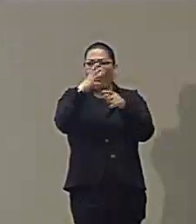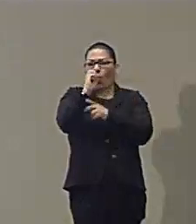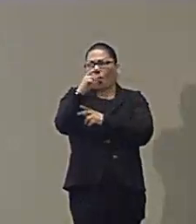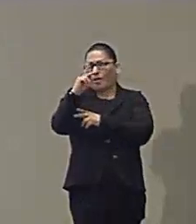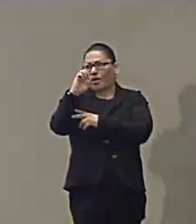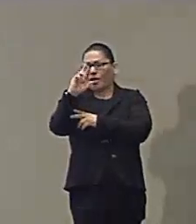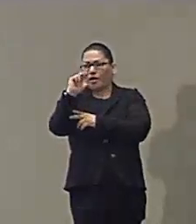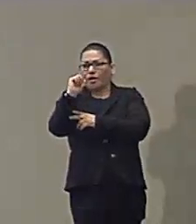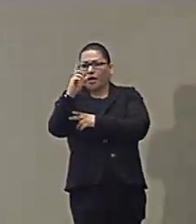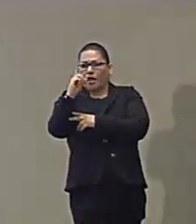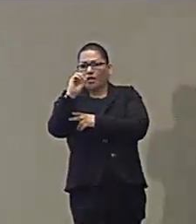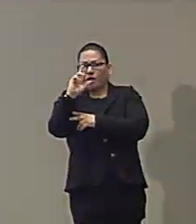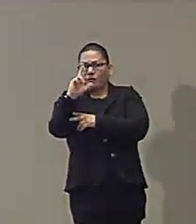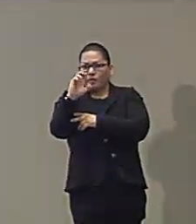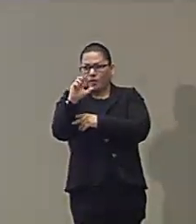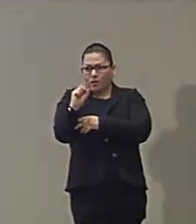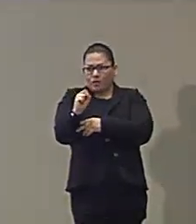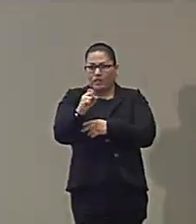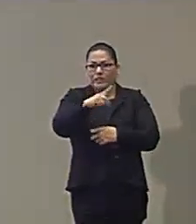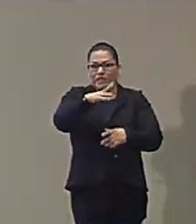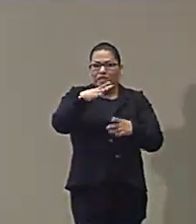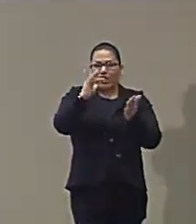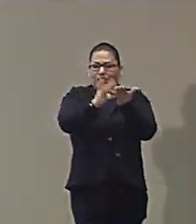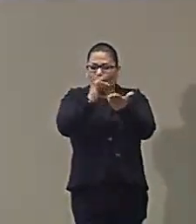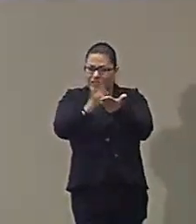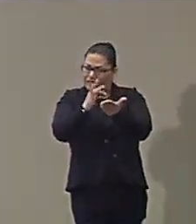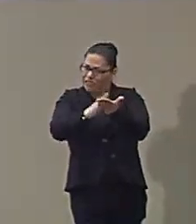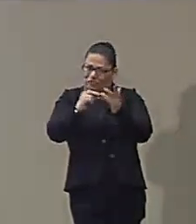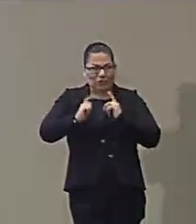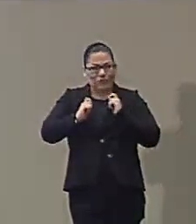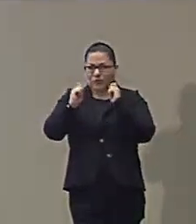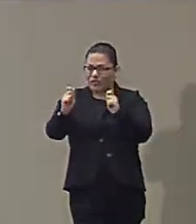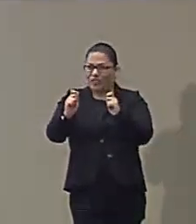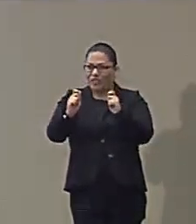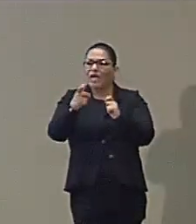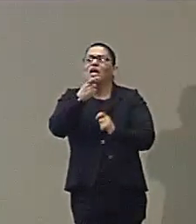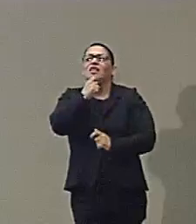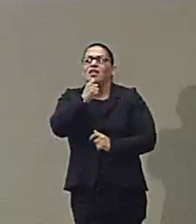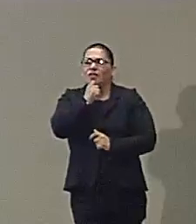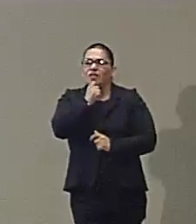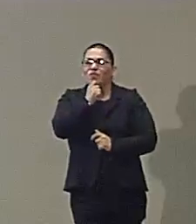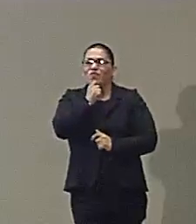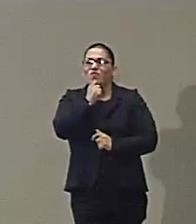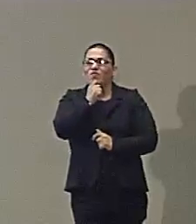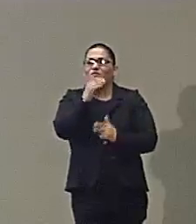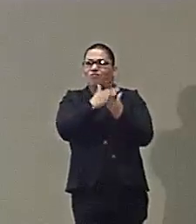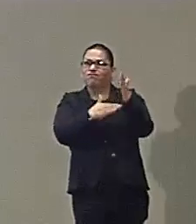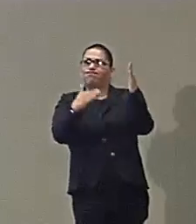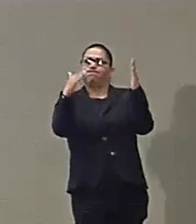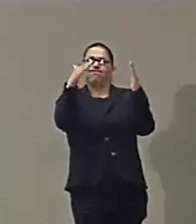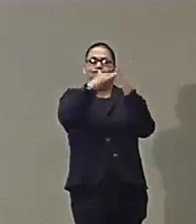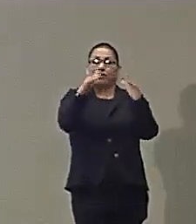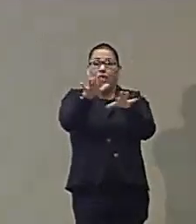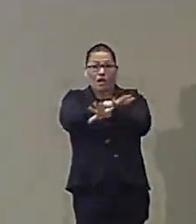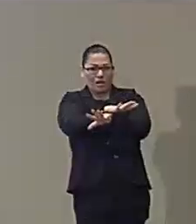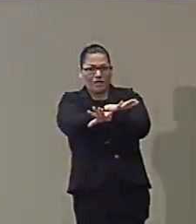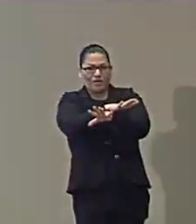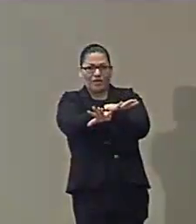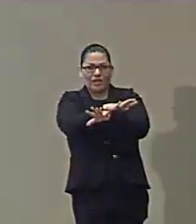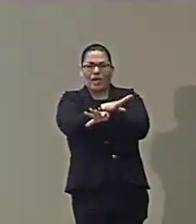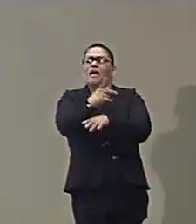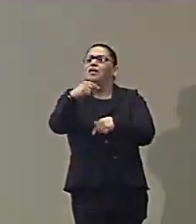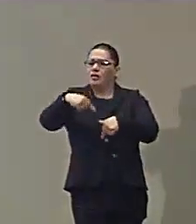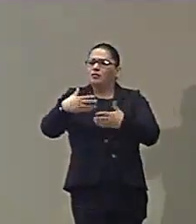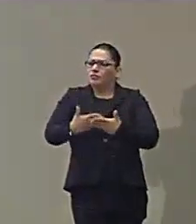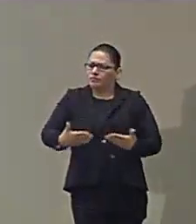nos quieran avasallar la tecnología yo creo que esa parte todavía no se sustituye y a los panelistas